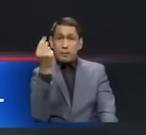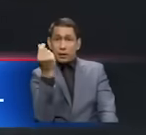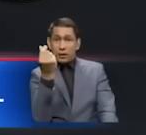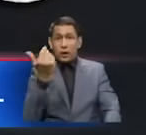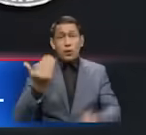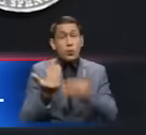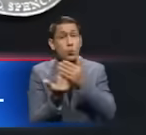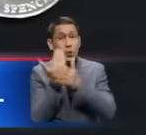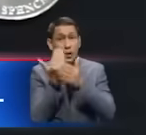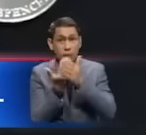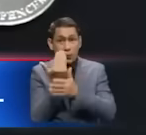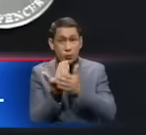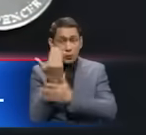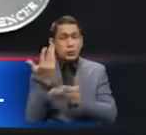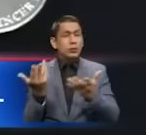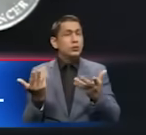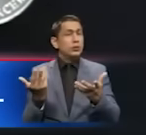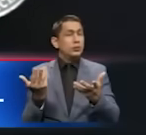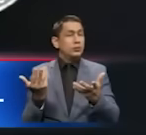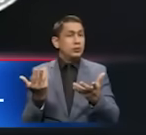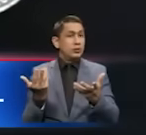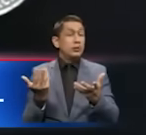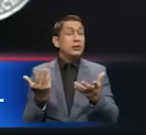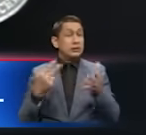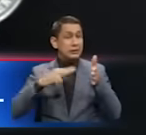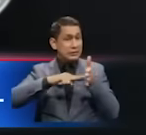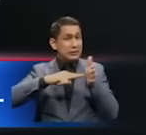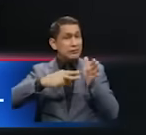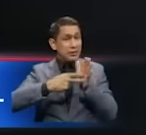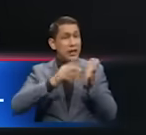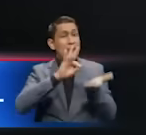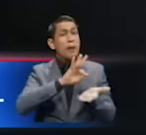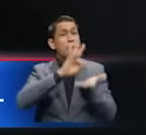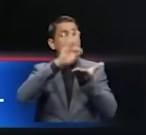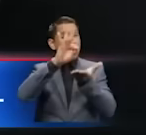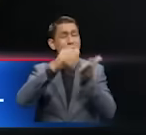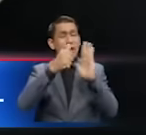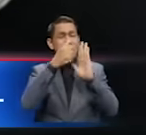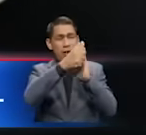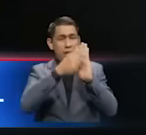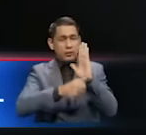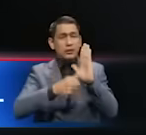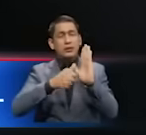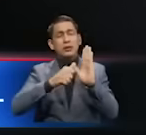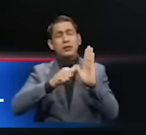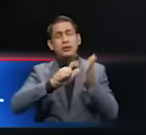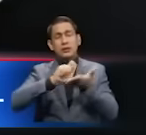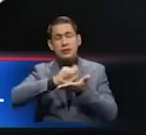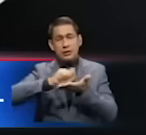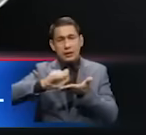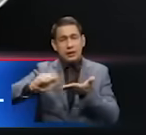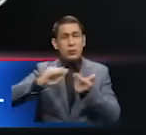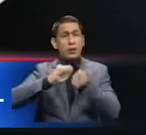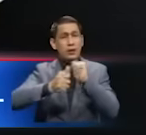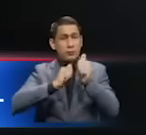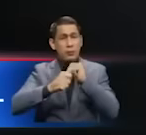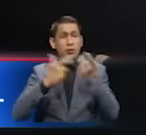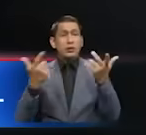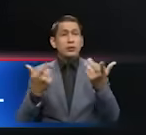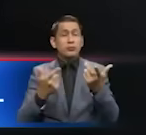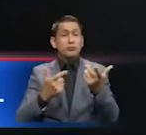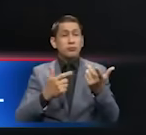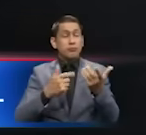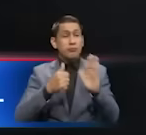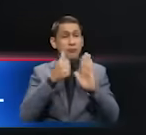varias áreas de nuestro país, entre esas el arte, la literatura y el deporte. Por eso en el arte